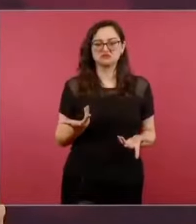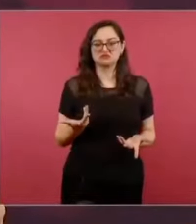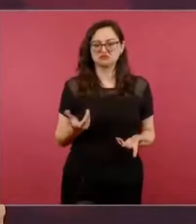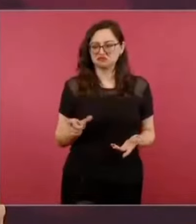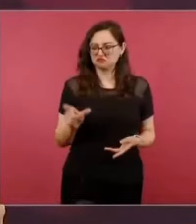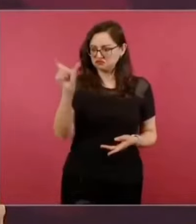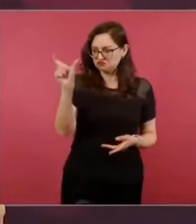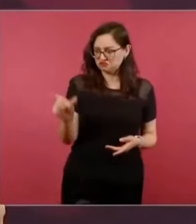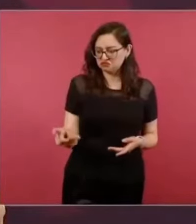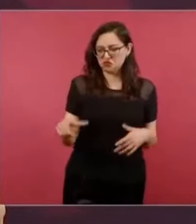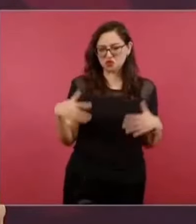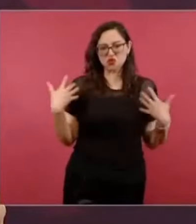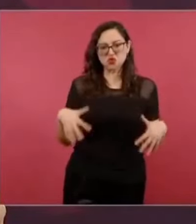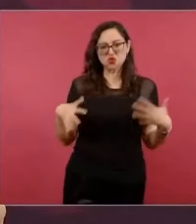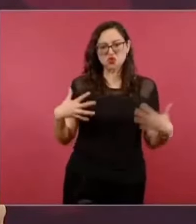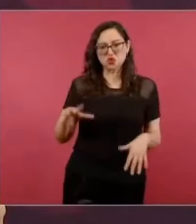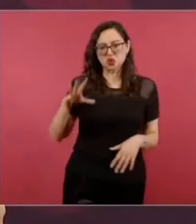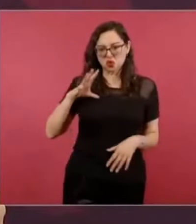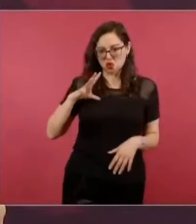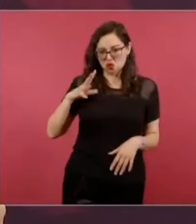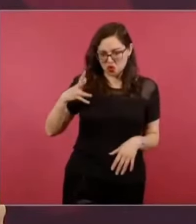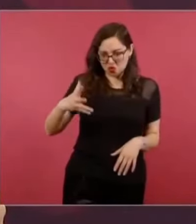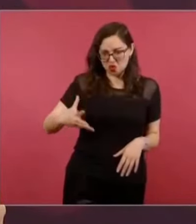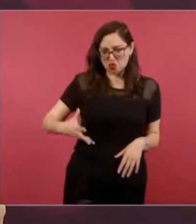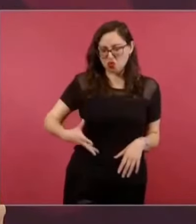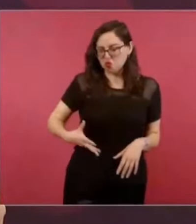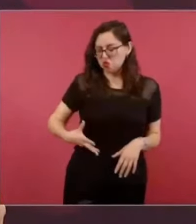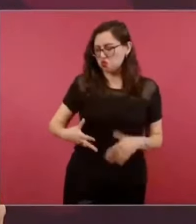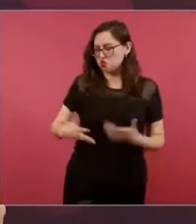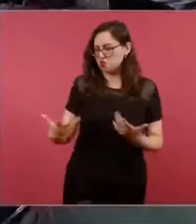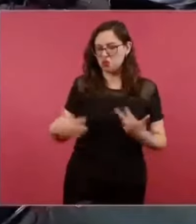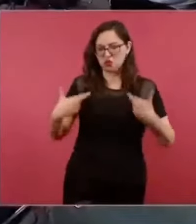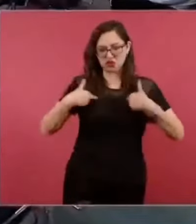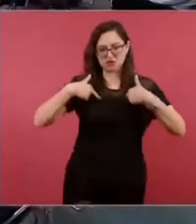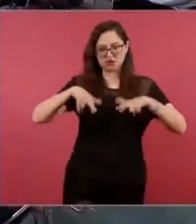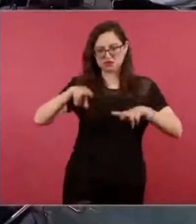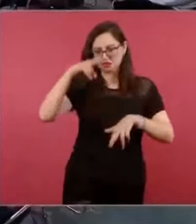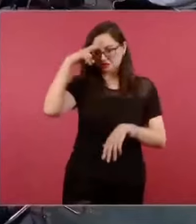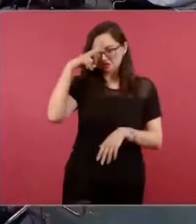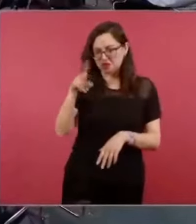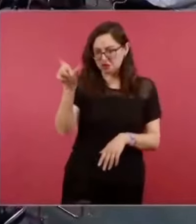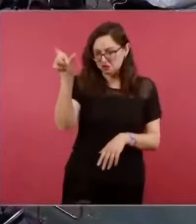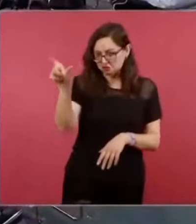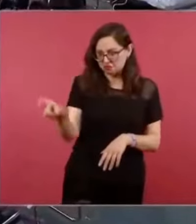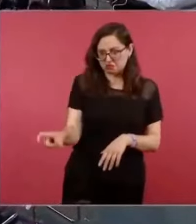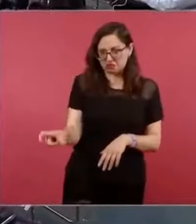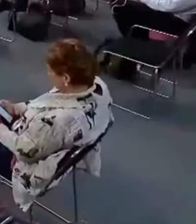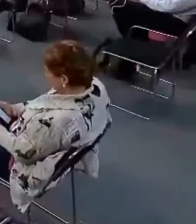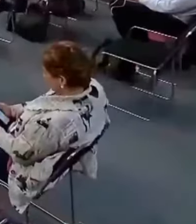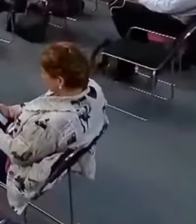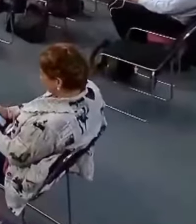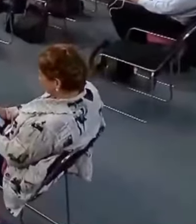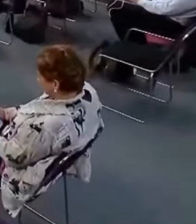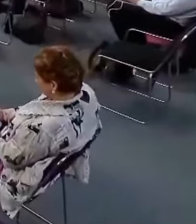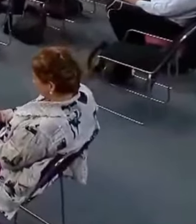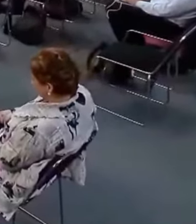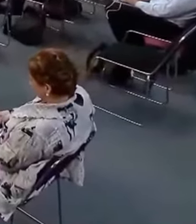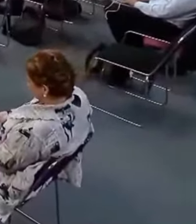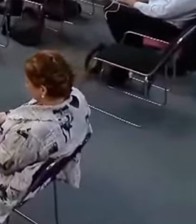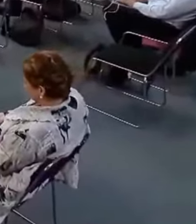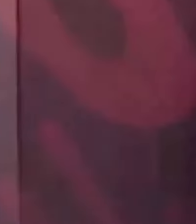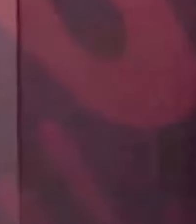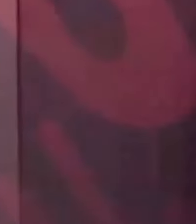un orgullo para la política exterior de nuestro país en defensa del derecho de